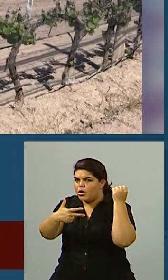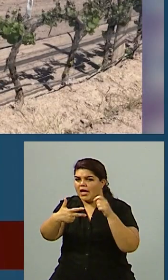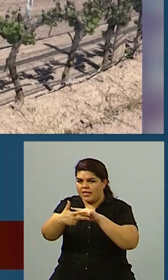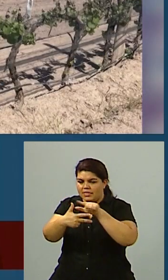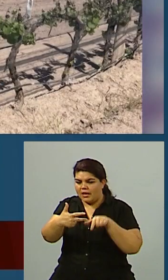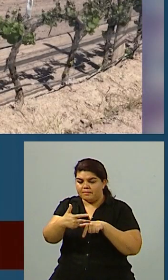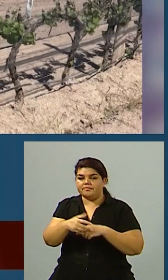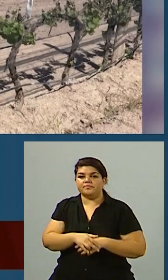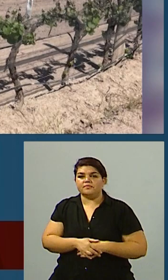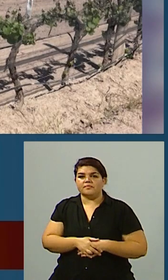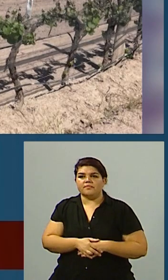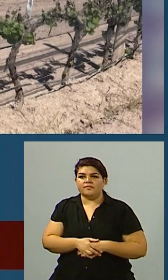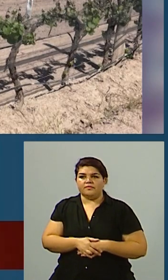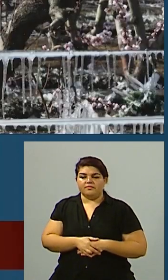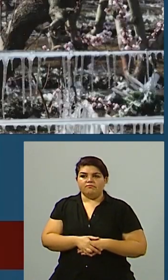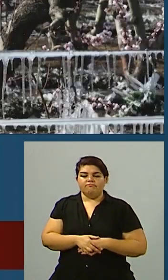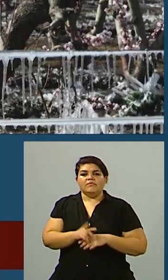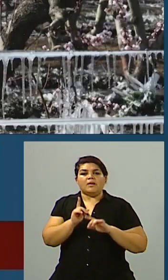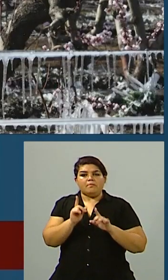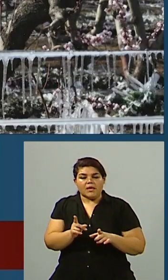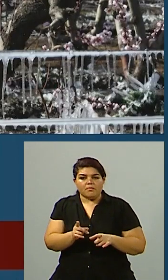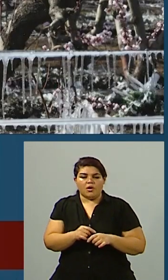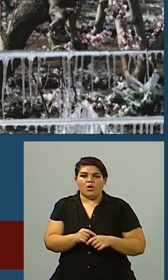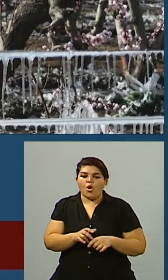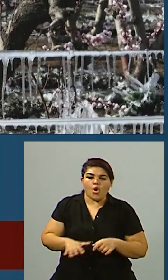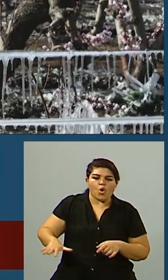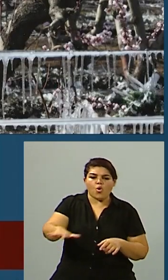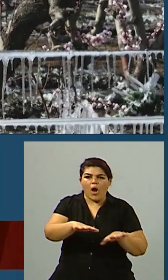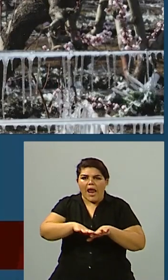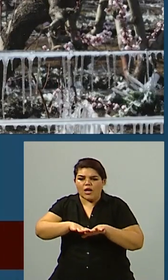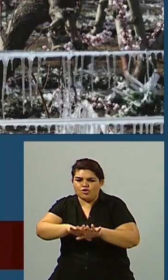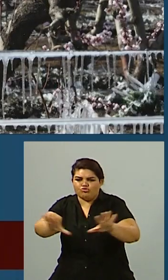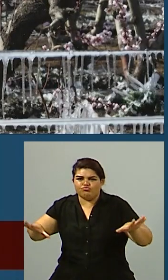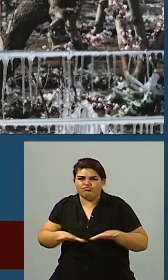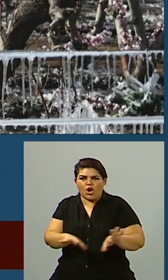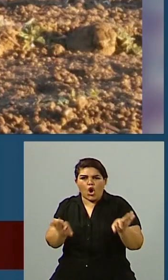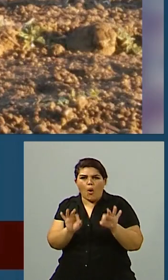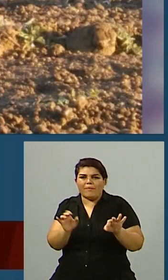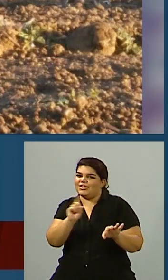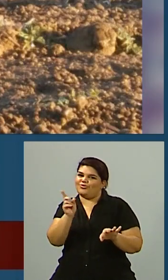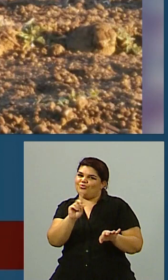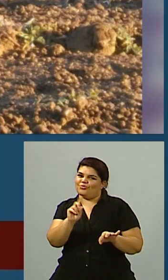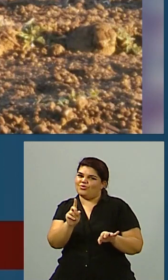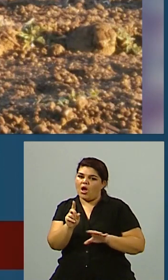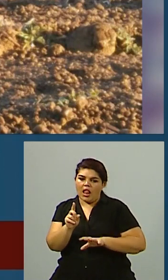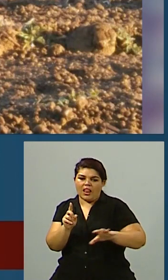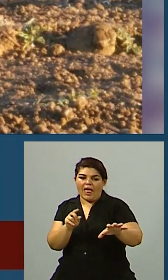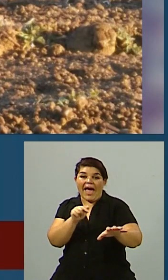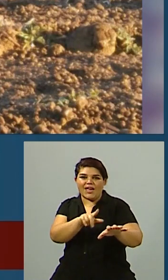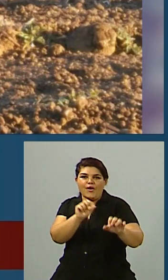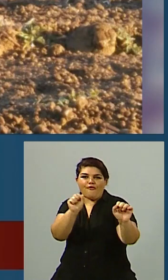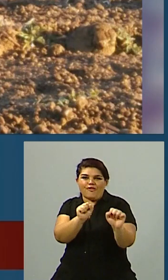muy sectorialmente, muy sectorial en términos de muy por sectores, sí. En la